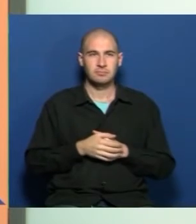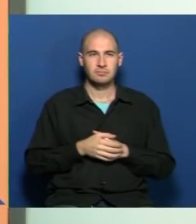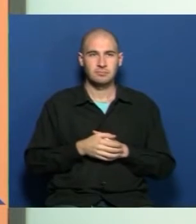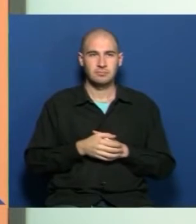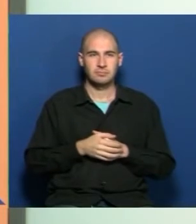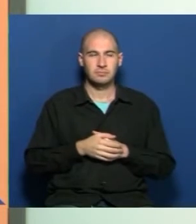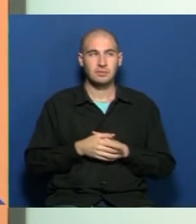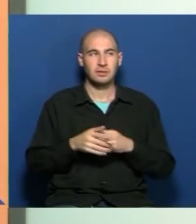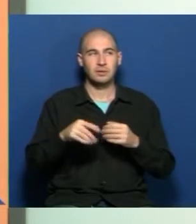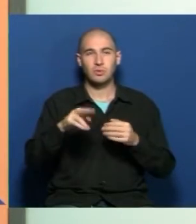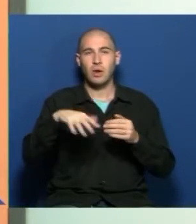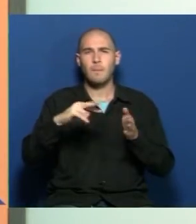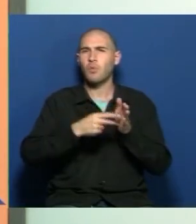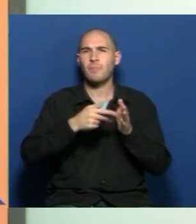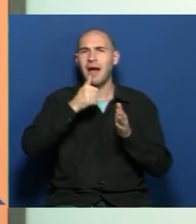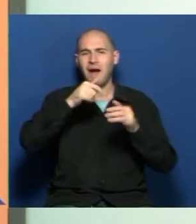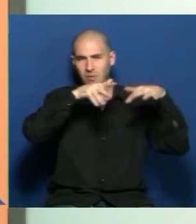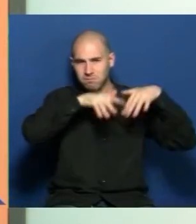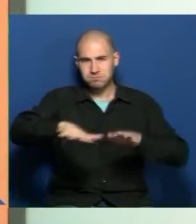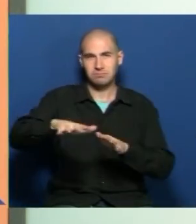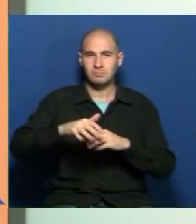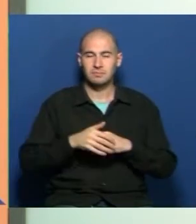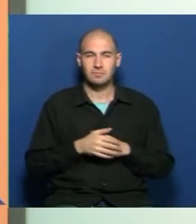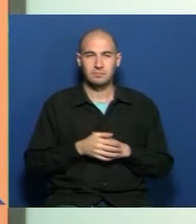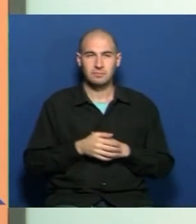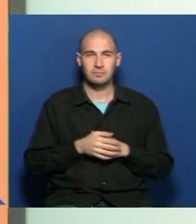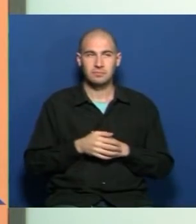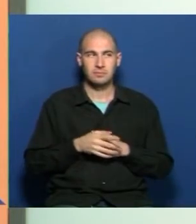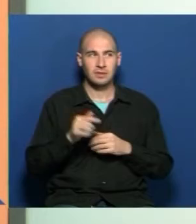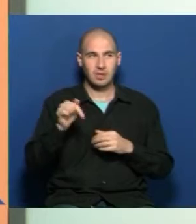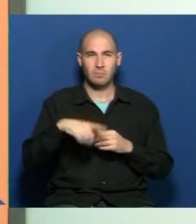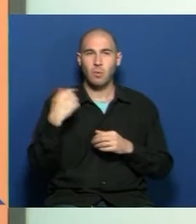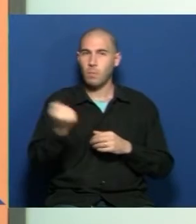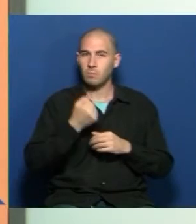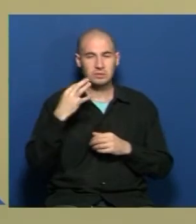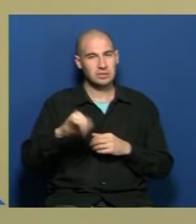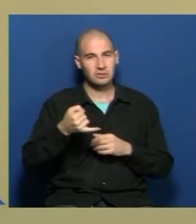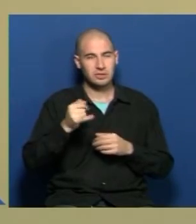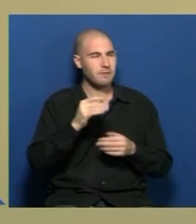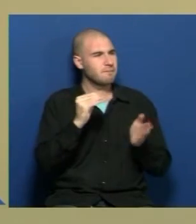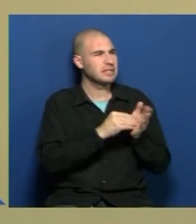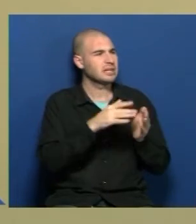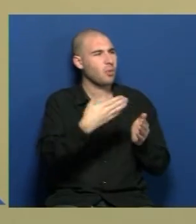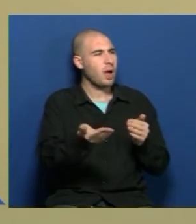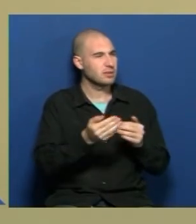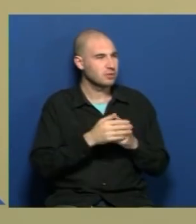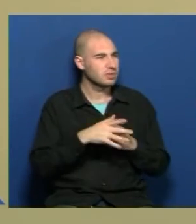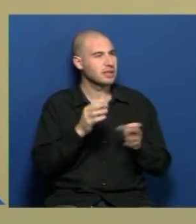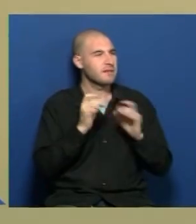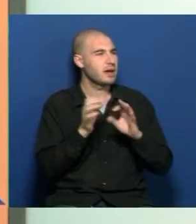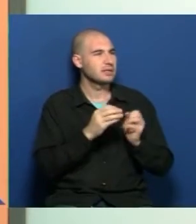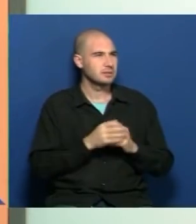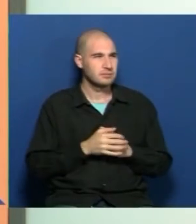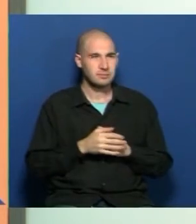y zona con riesgo alluvial. Entonces, la verdad es que es imperioso. Es imperioso hacerlo. ¿Hay alguna fecha estimativa para el